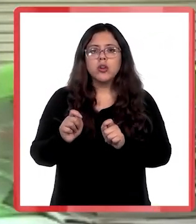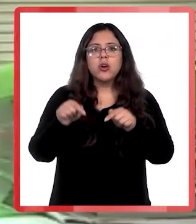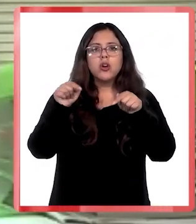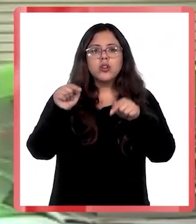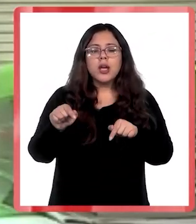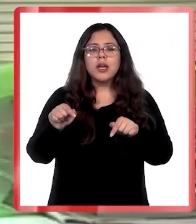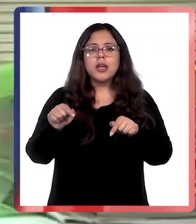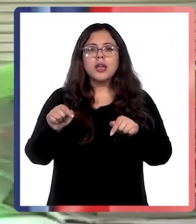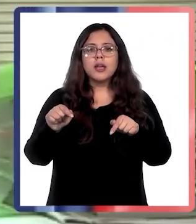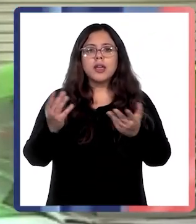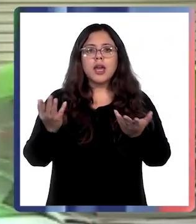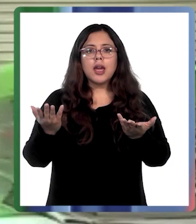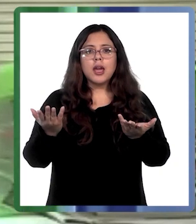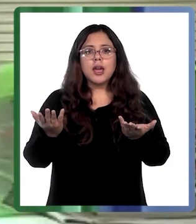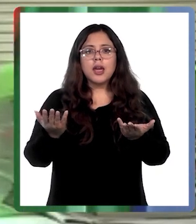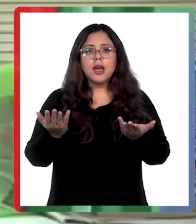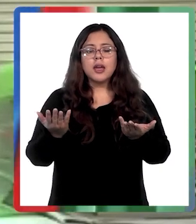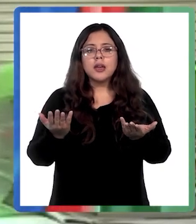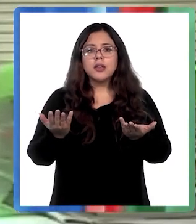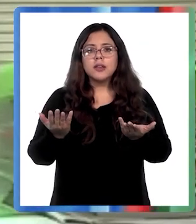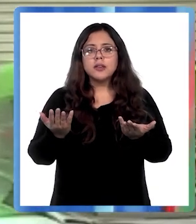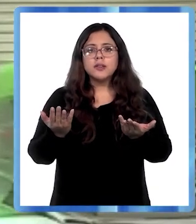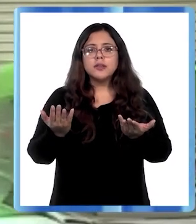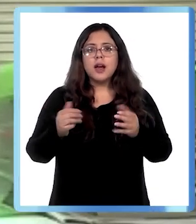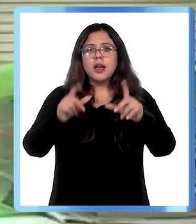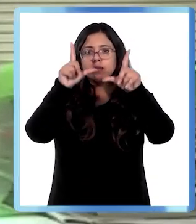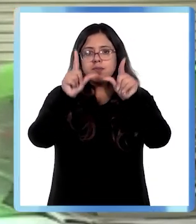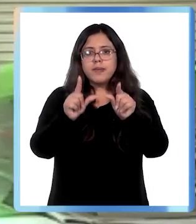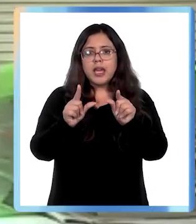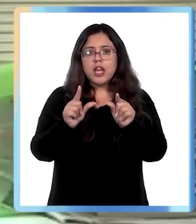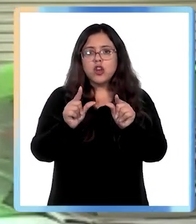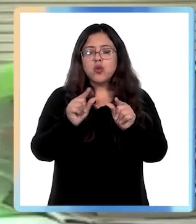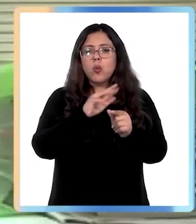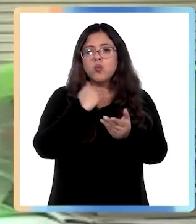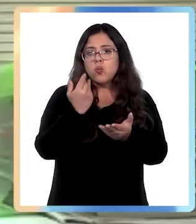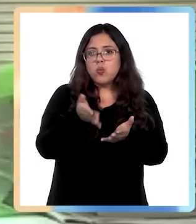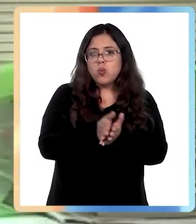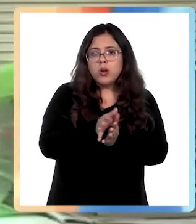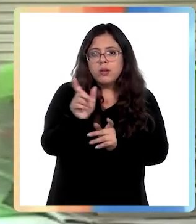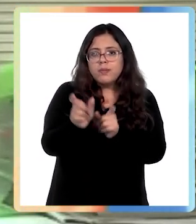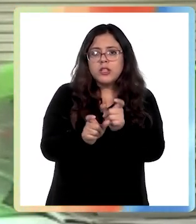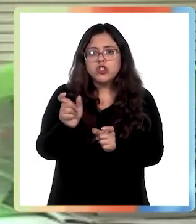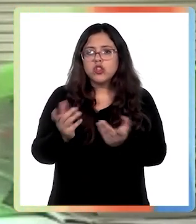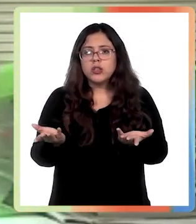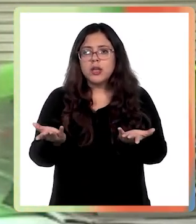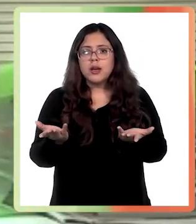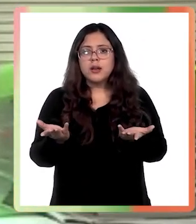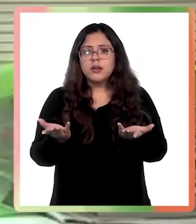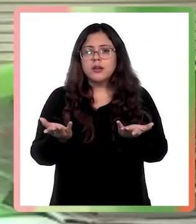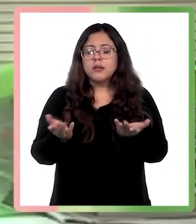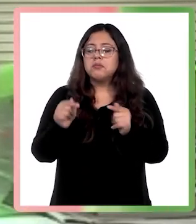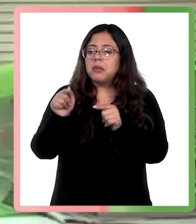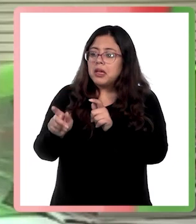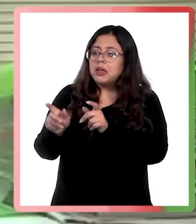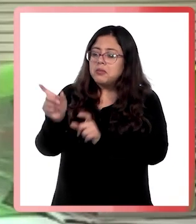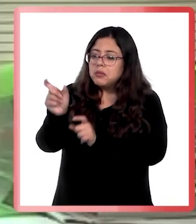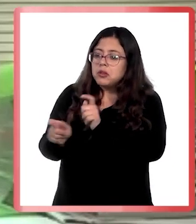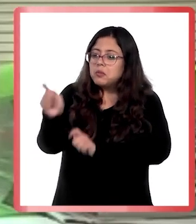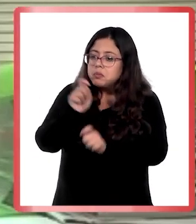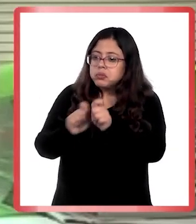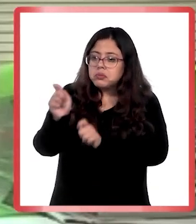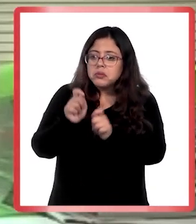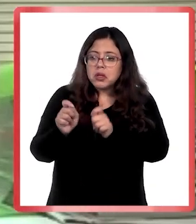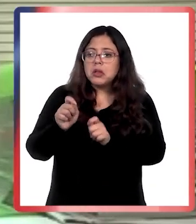dejar de morir están en un cifra menor. O sea, hay más gente que tratar que los pacientes que son más